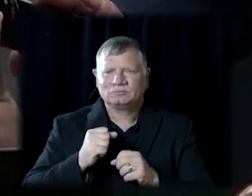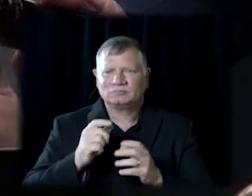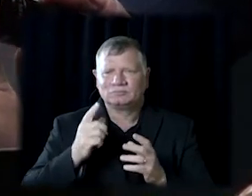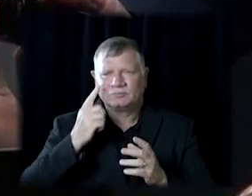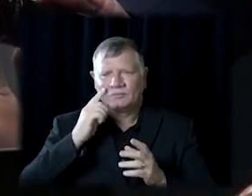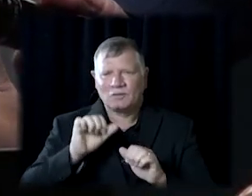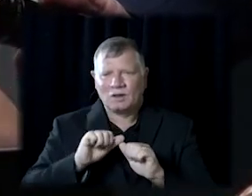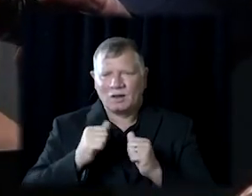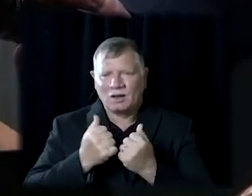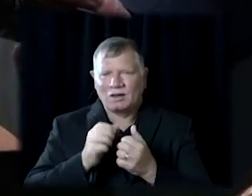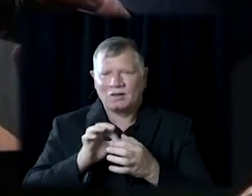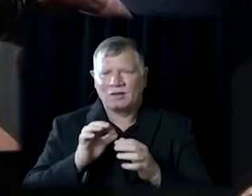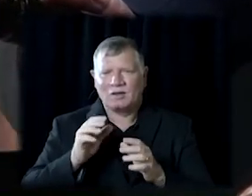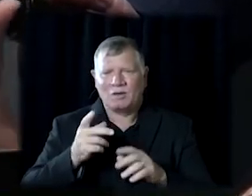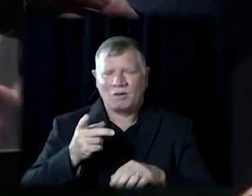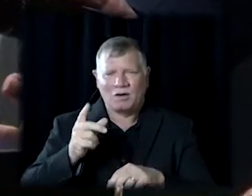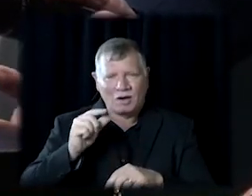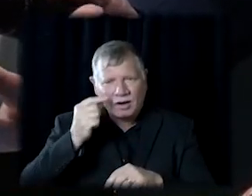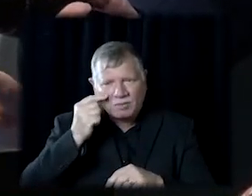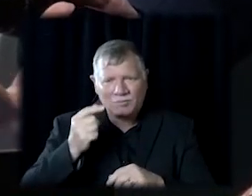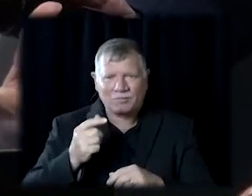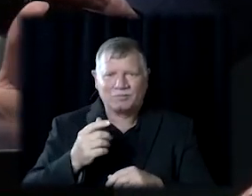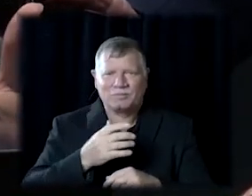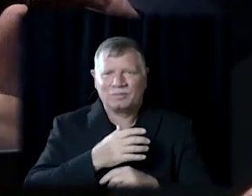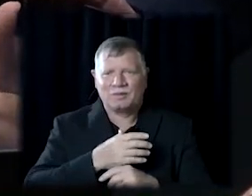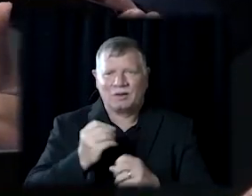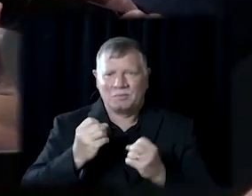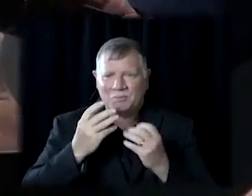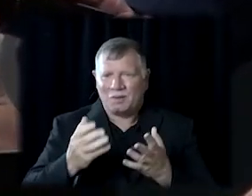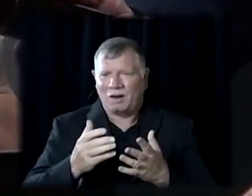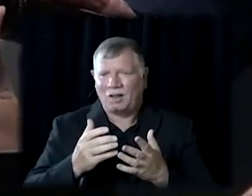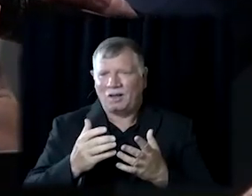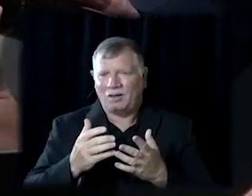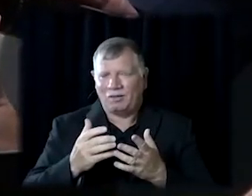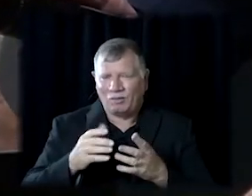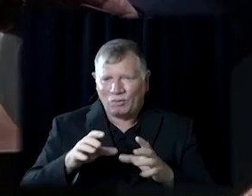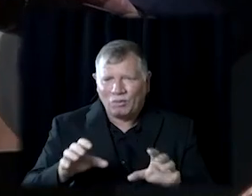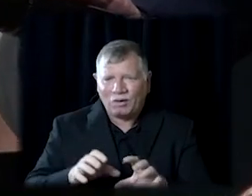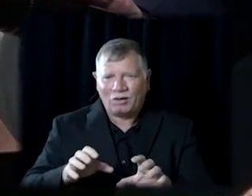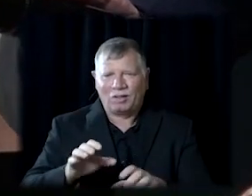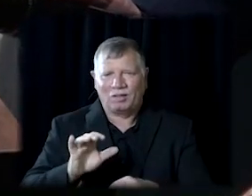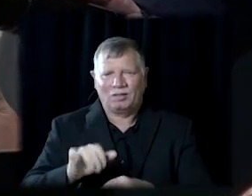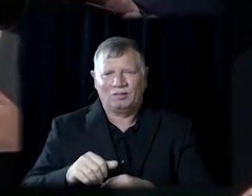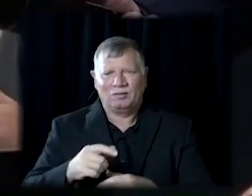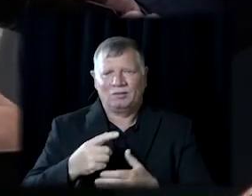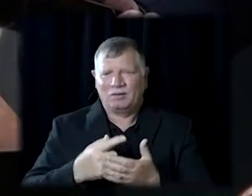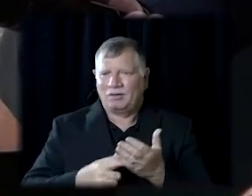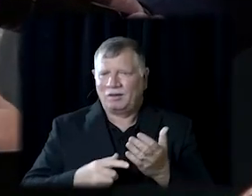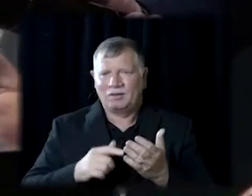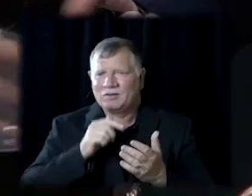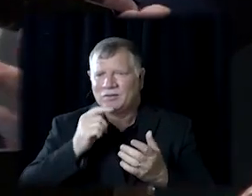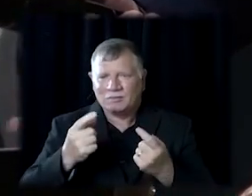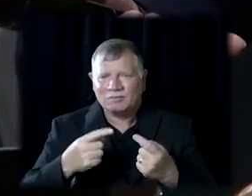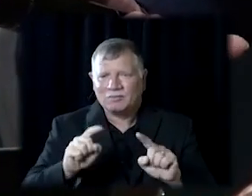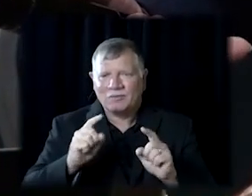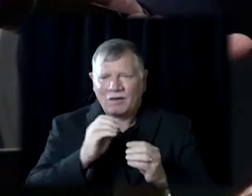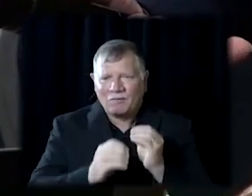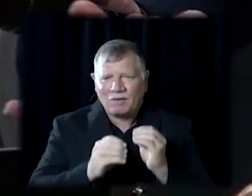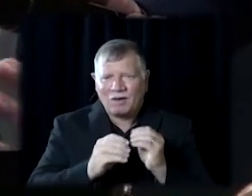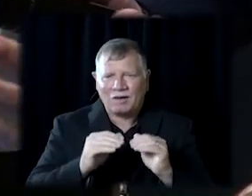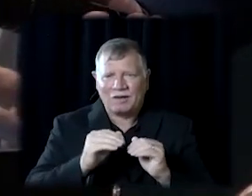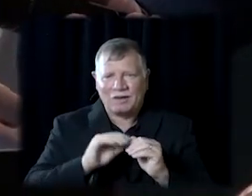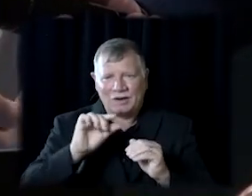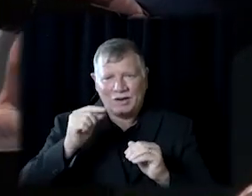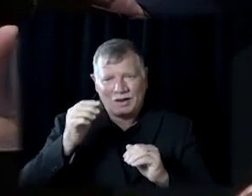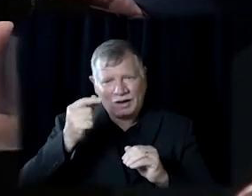las agencias de gobierno. Hay infinidad de asuntos de disciplina fiscal que todavía no logran arreglar al nivel